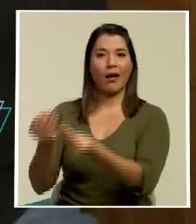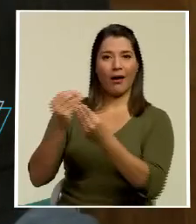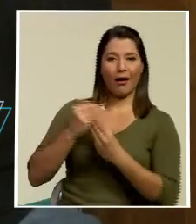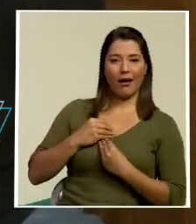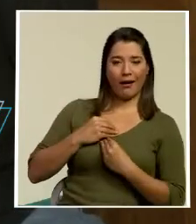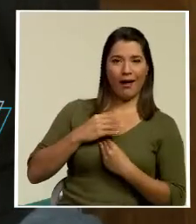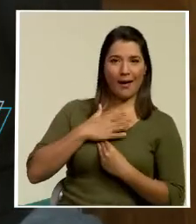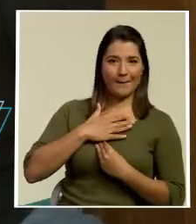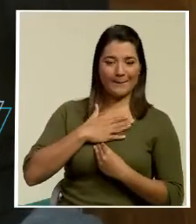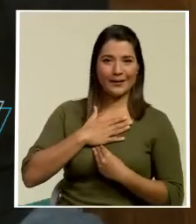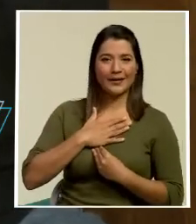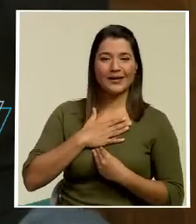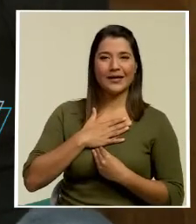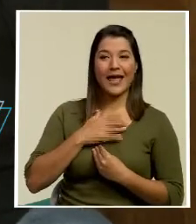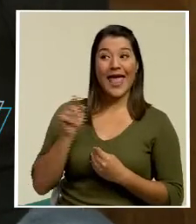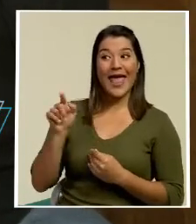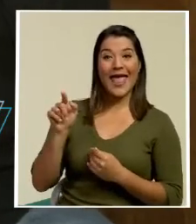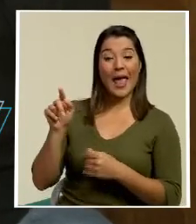Sí, creo que